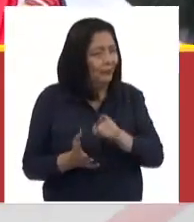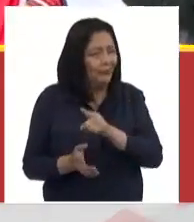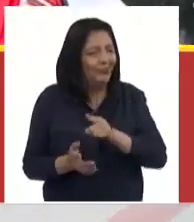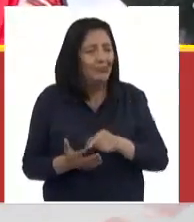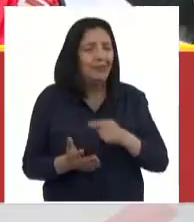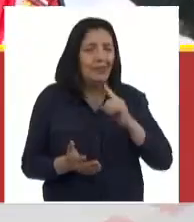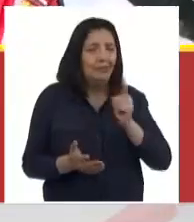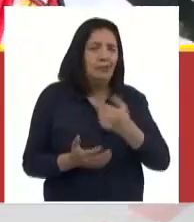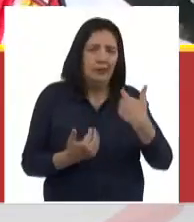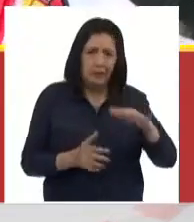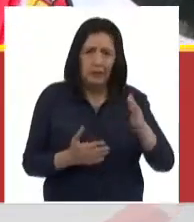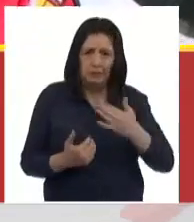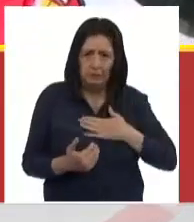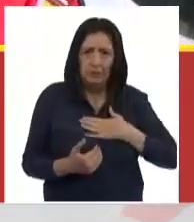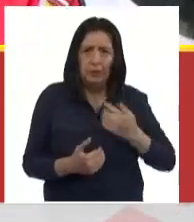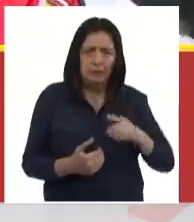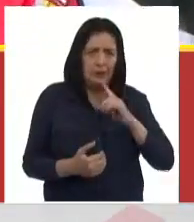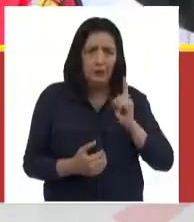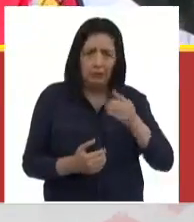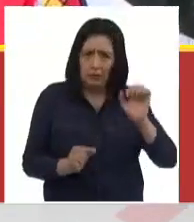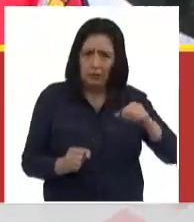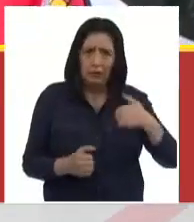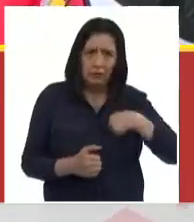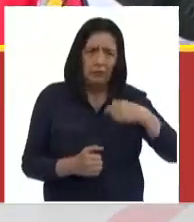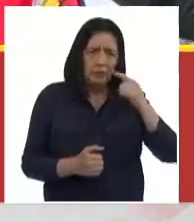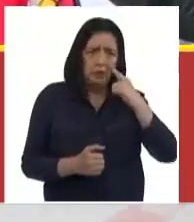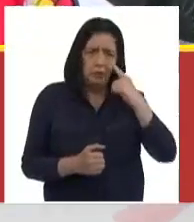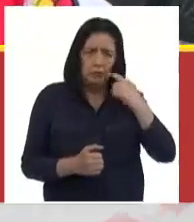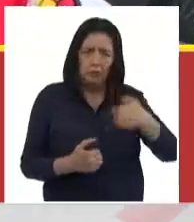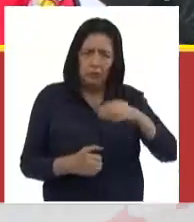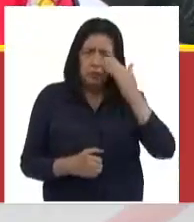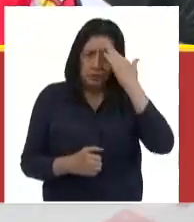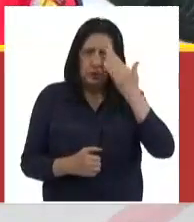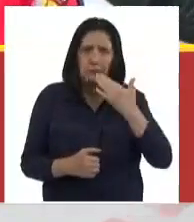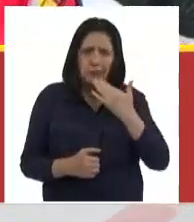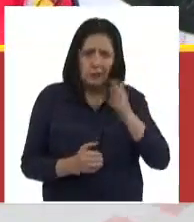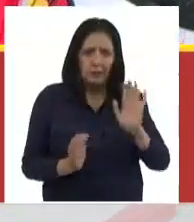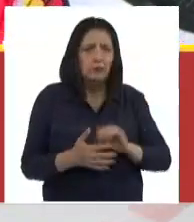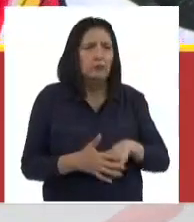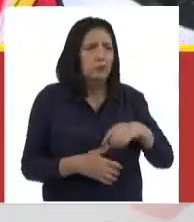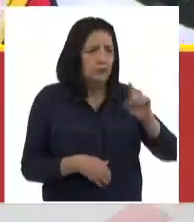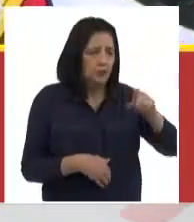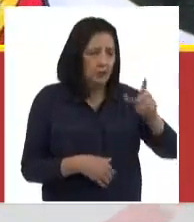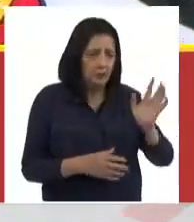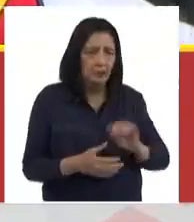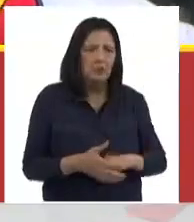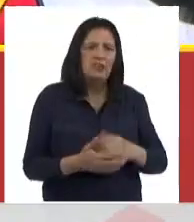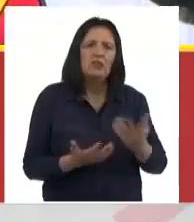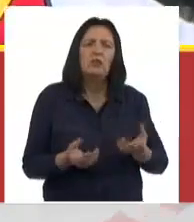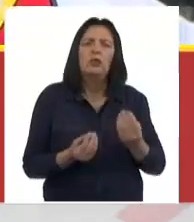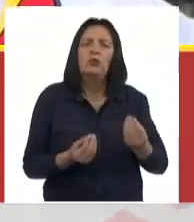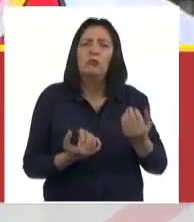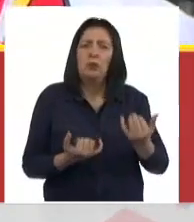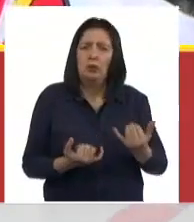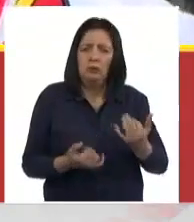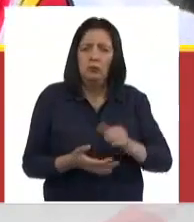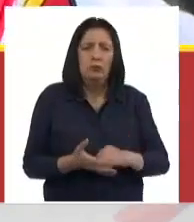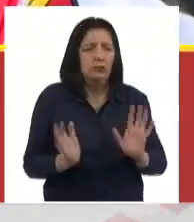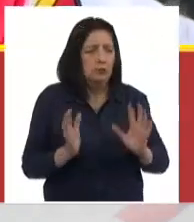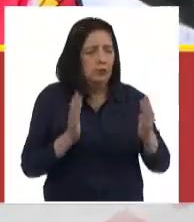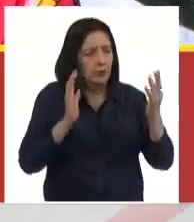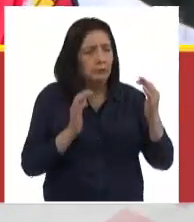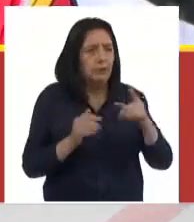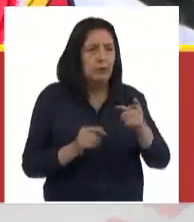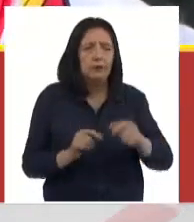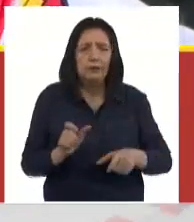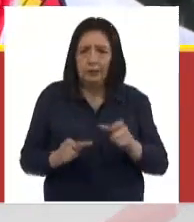acusaciones que conmigo ya lo hicieron. Yo ya conozco, yo sé quién es quién, pero por eso es necesario ver de qué manera hoy darle una esperanza